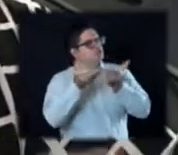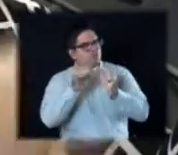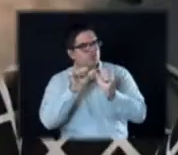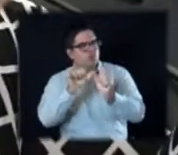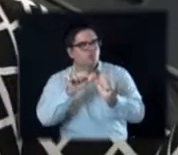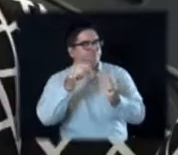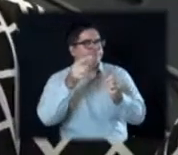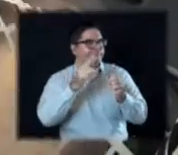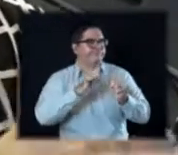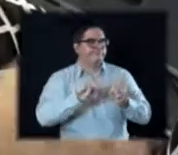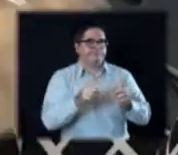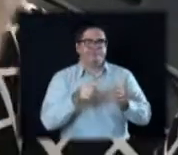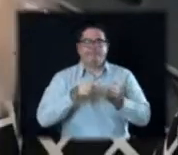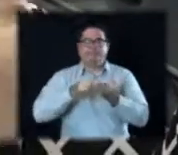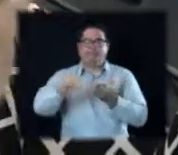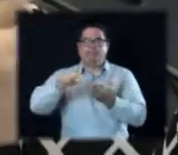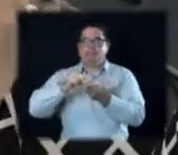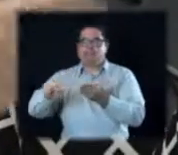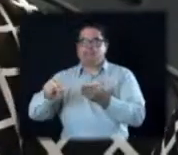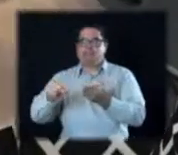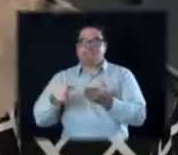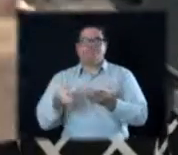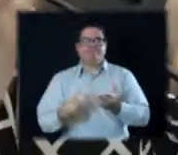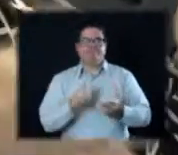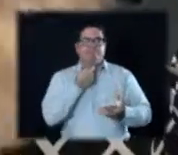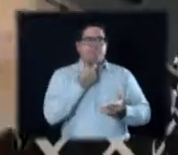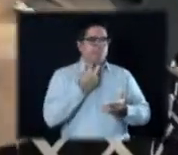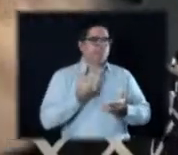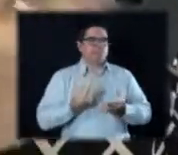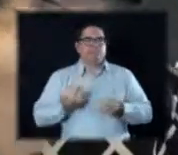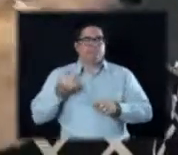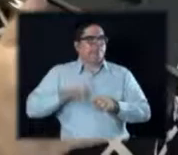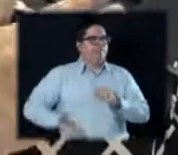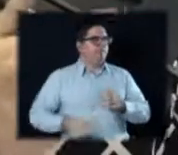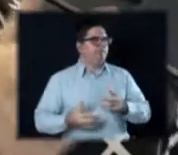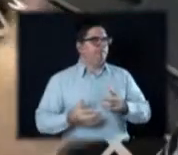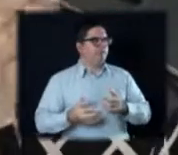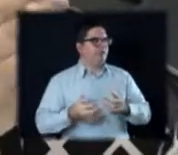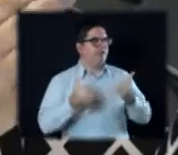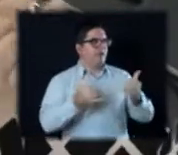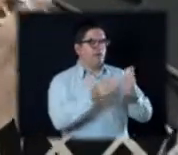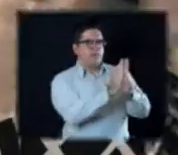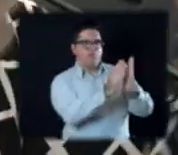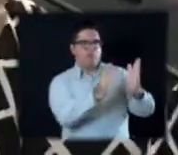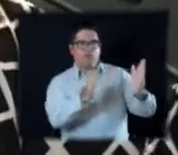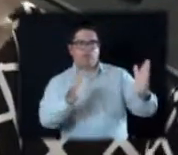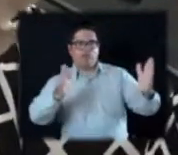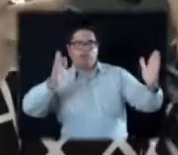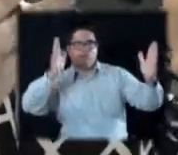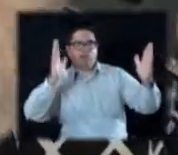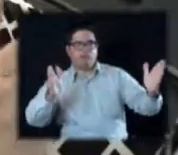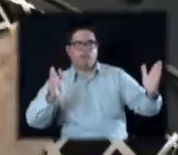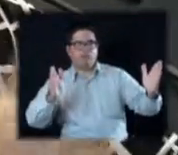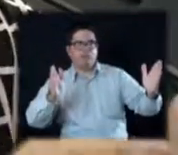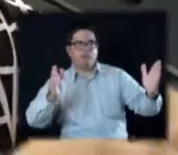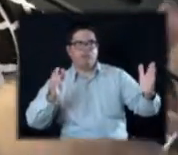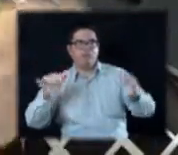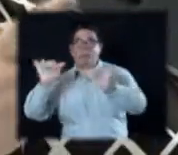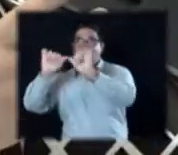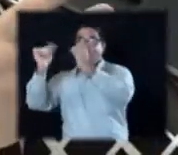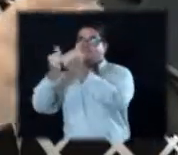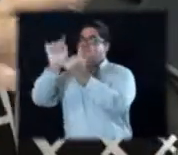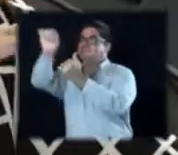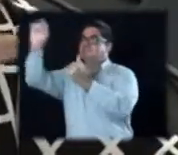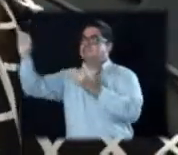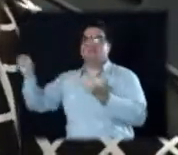Continuaron brindando el servicio, pero no estaban pagando. Así que cuando llegó el final del año fiscal, lo que